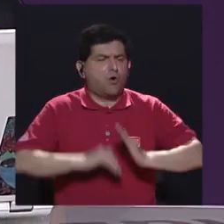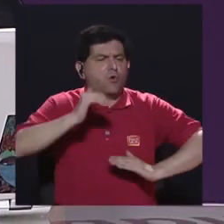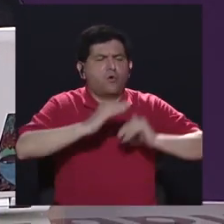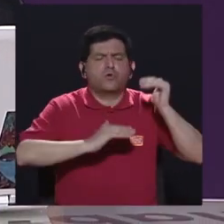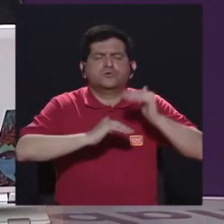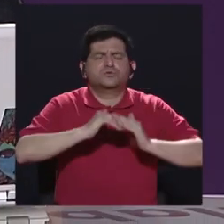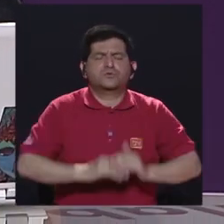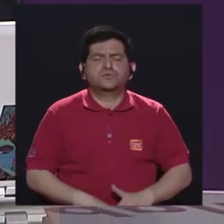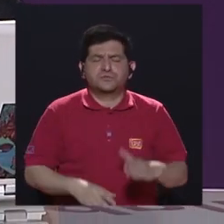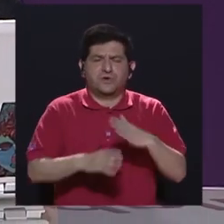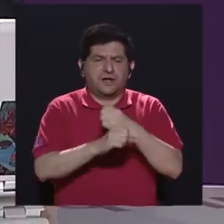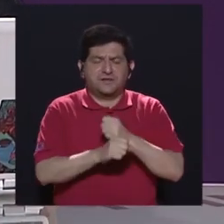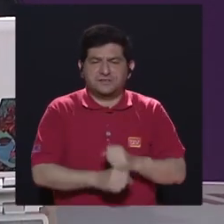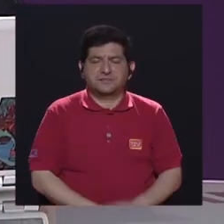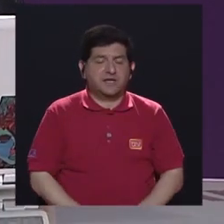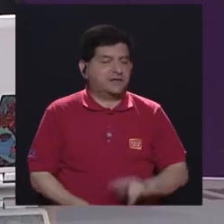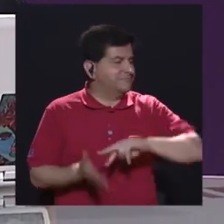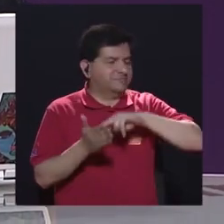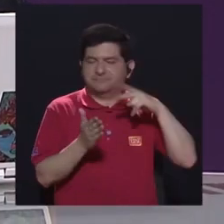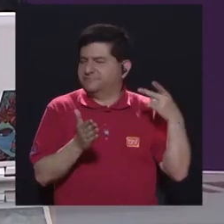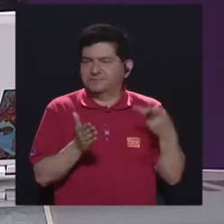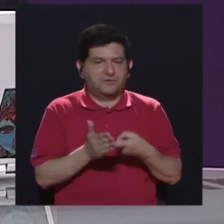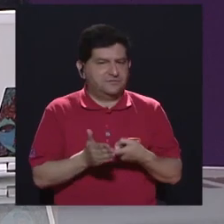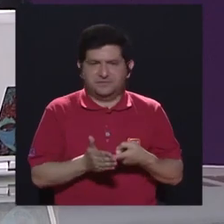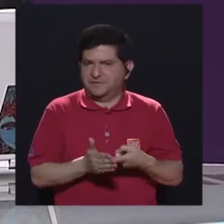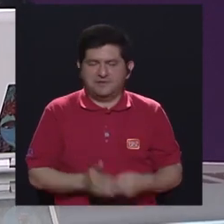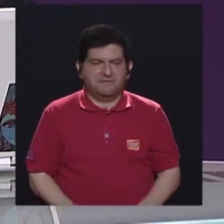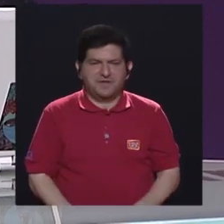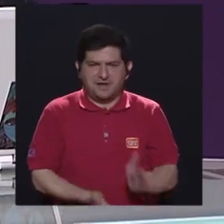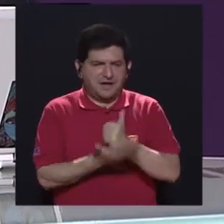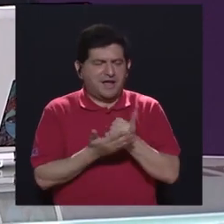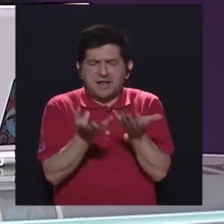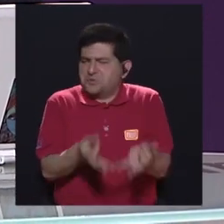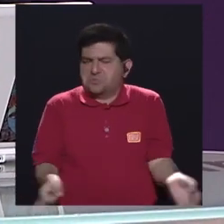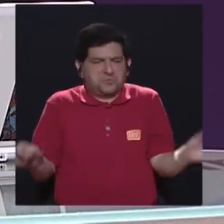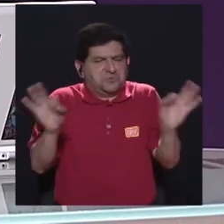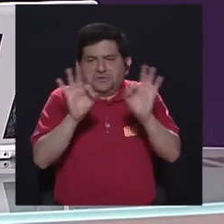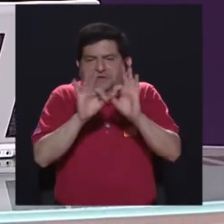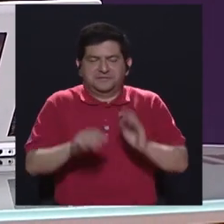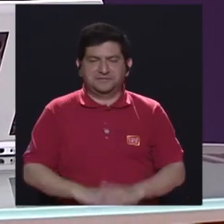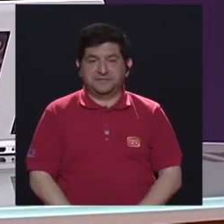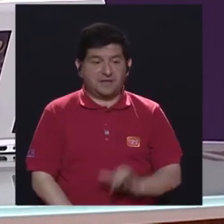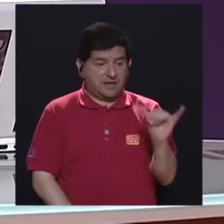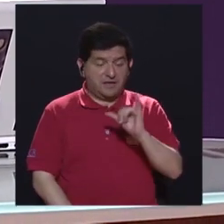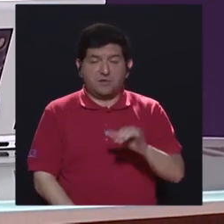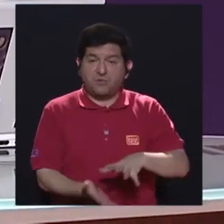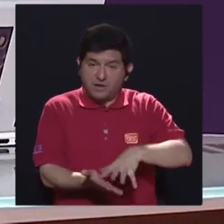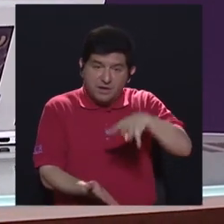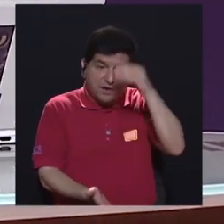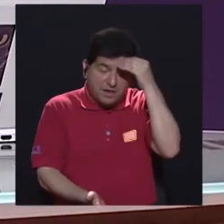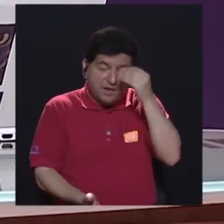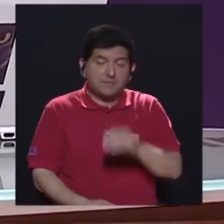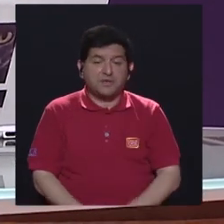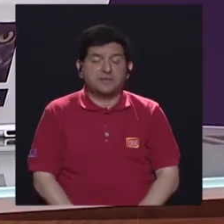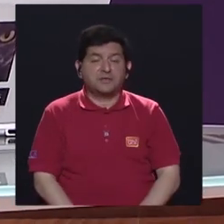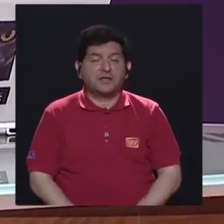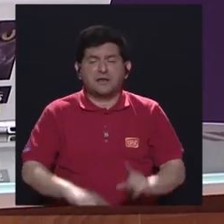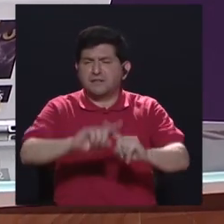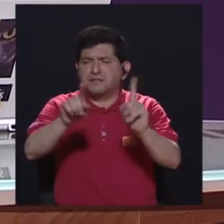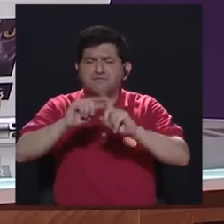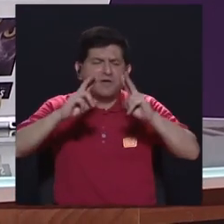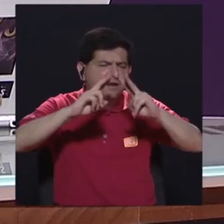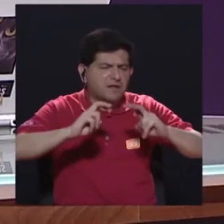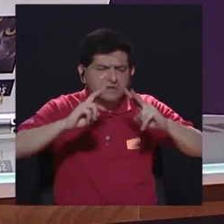o se deconstruyan, nunca ha significado un dato terriblemente relevante. Así como he aprendido mucho de lecturas